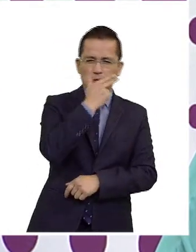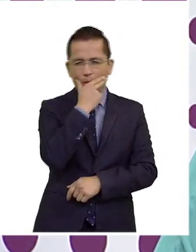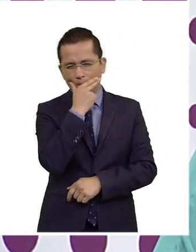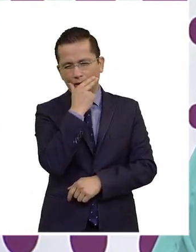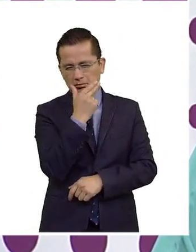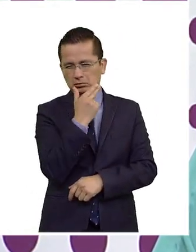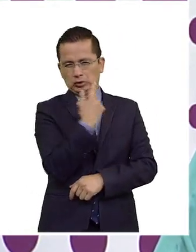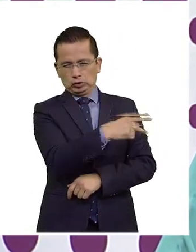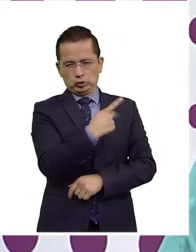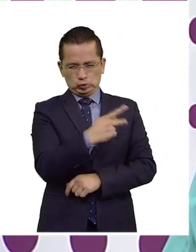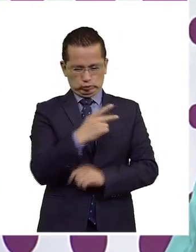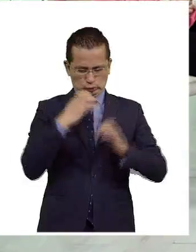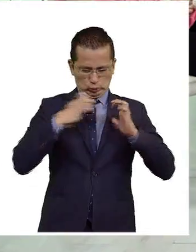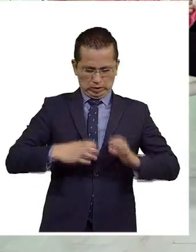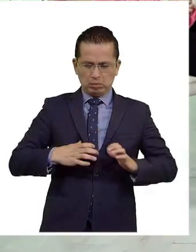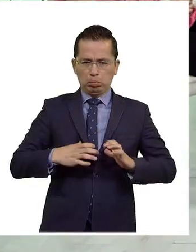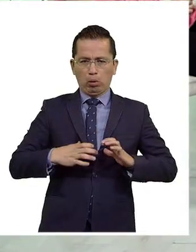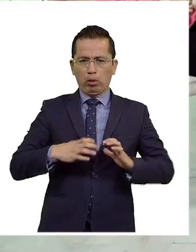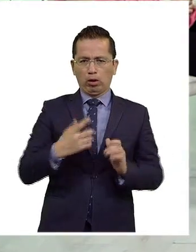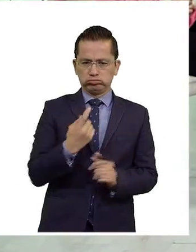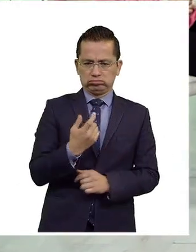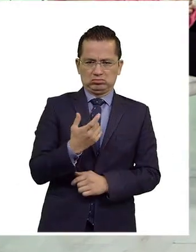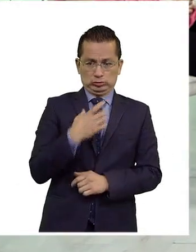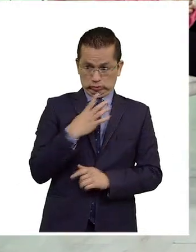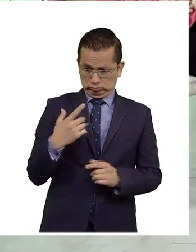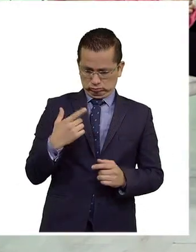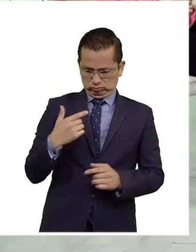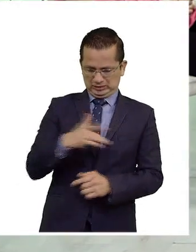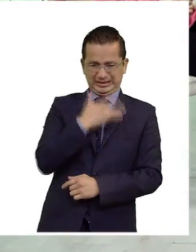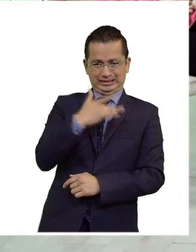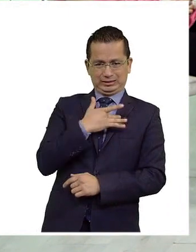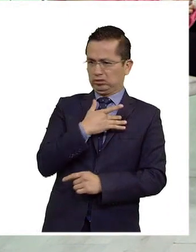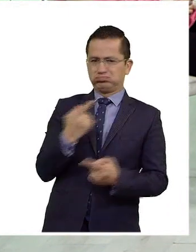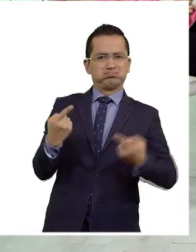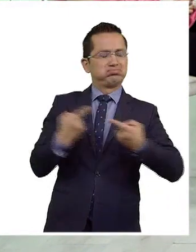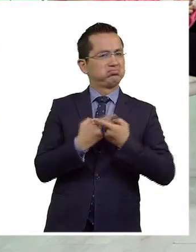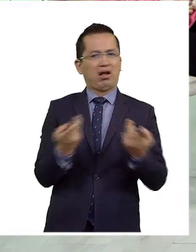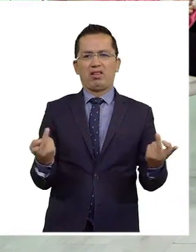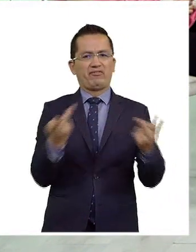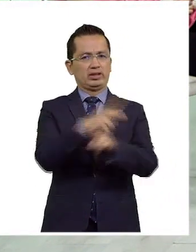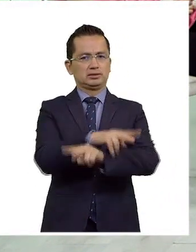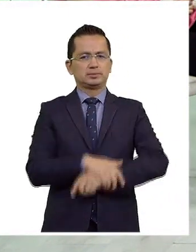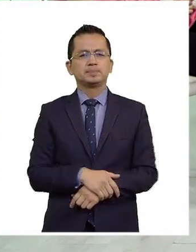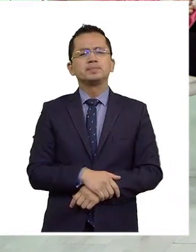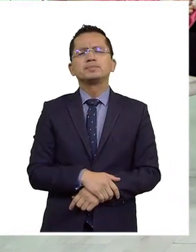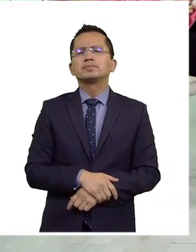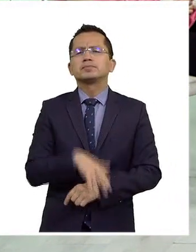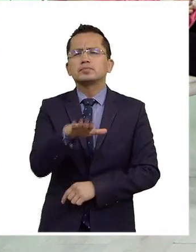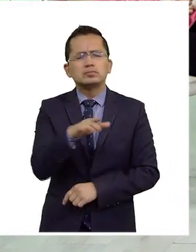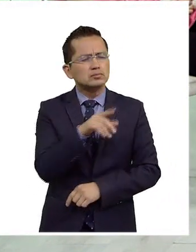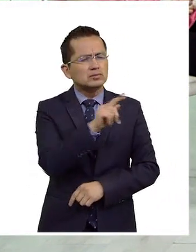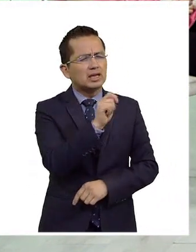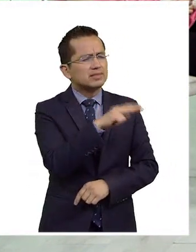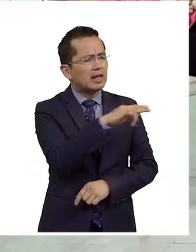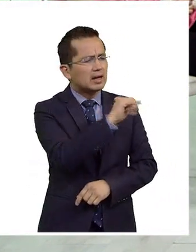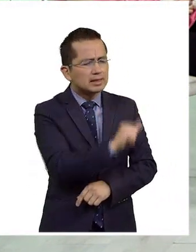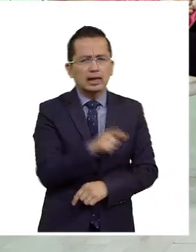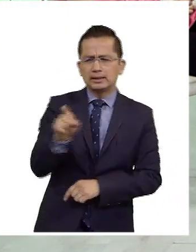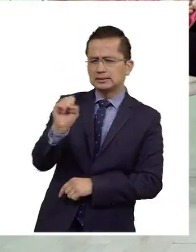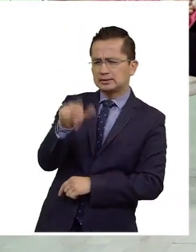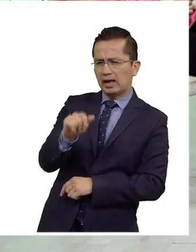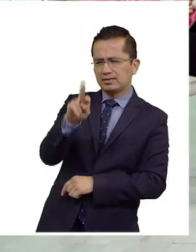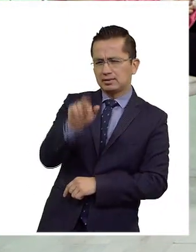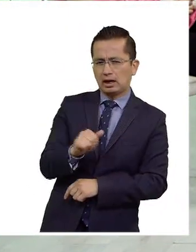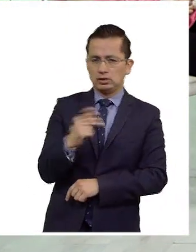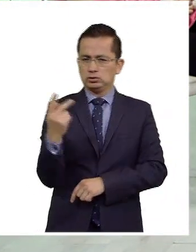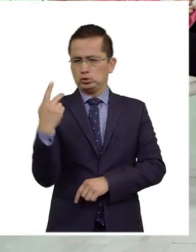no coincide con la impuesta a la asignada a nacer. Y las organizaciones de las que ustedes nos visitan, Tania, Sandra, justamente lo que